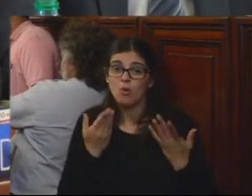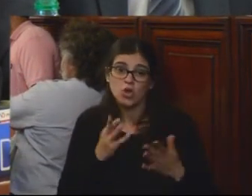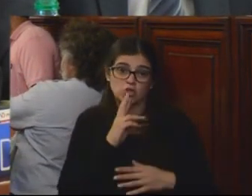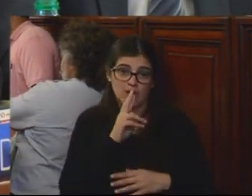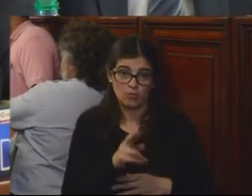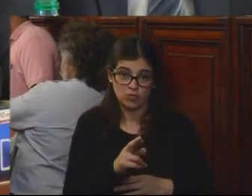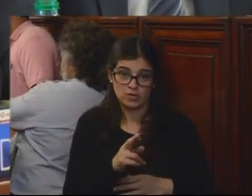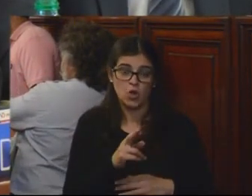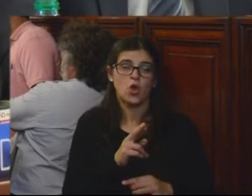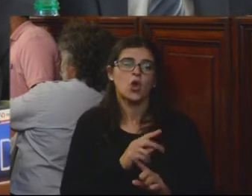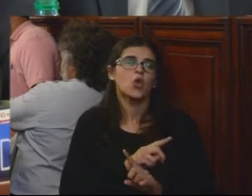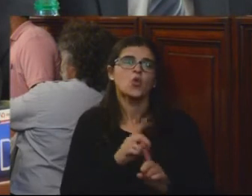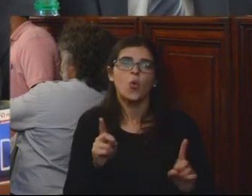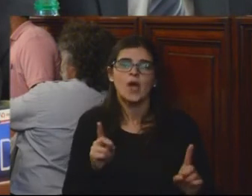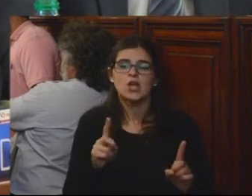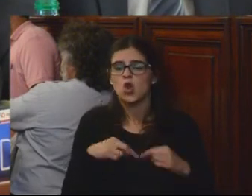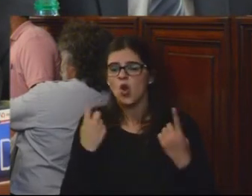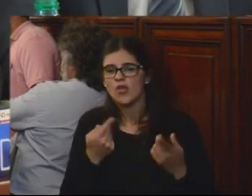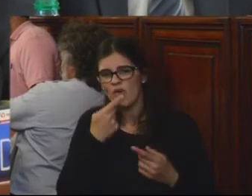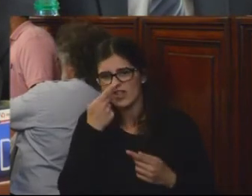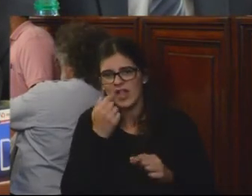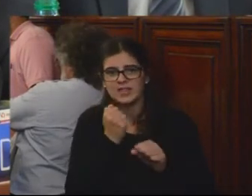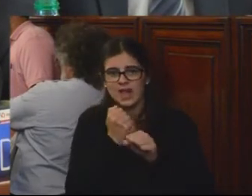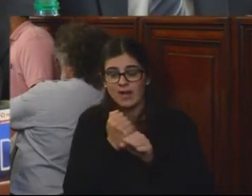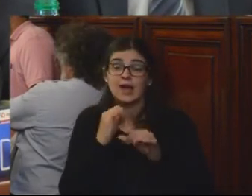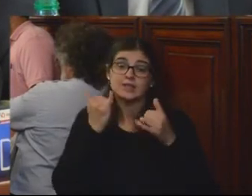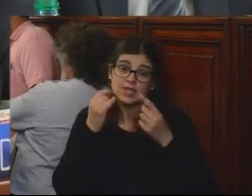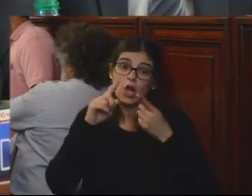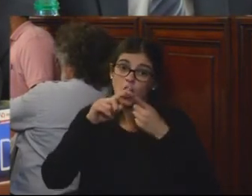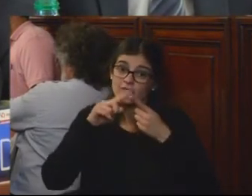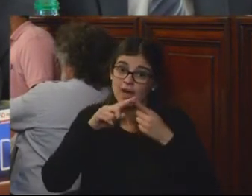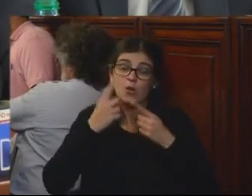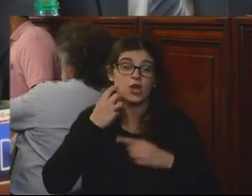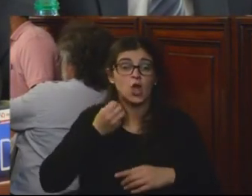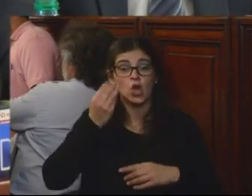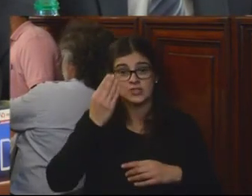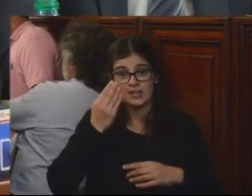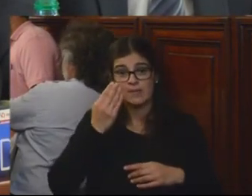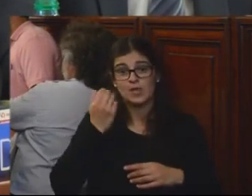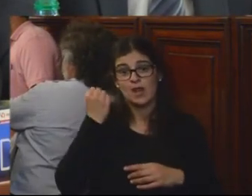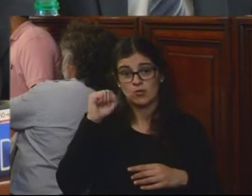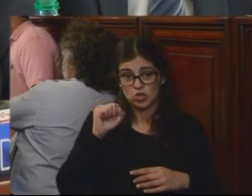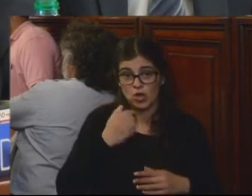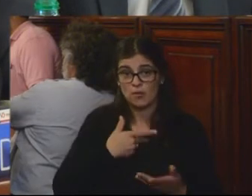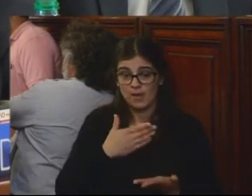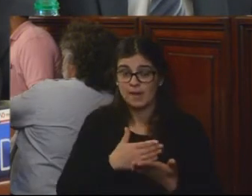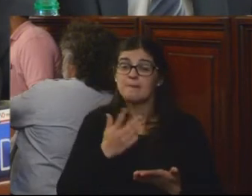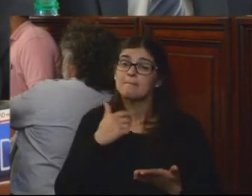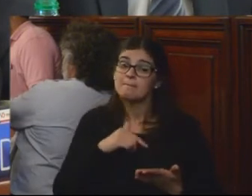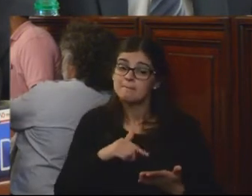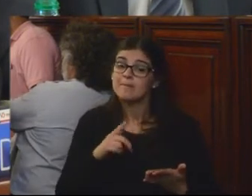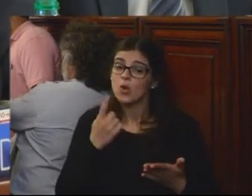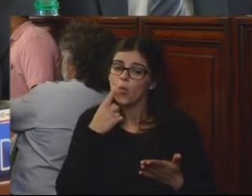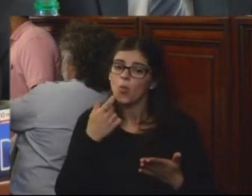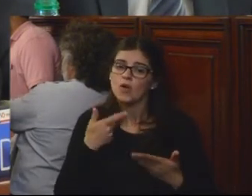no es nuestro interés trabajar y acordamos en el concepto de la moneda pero fue un pedido concreto o una imputación concreta